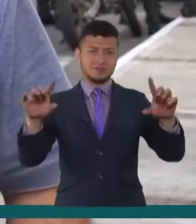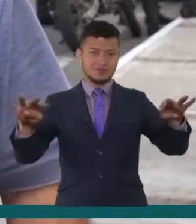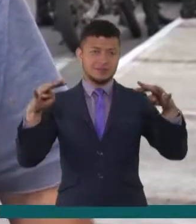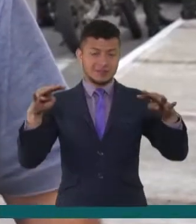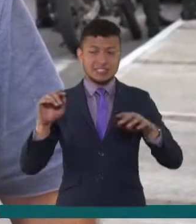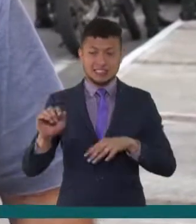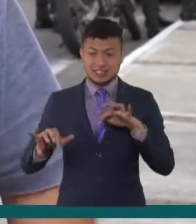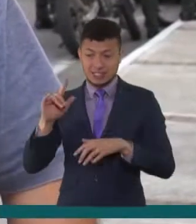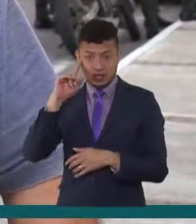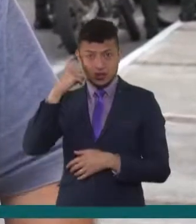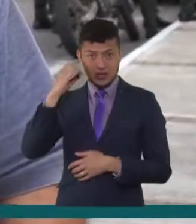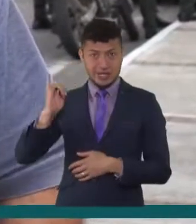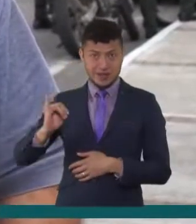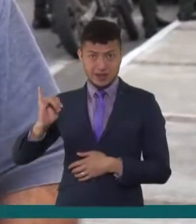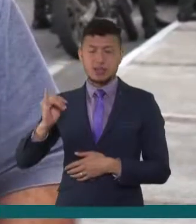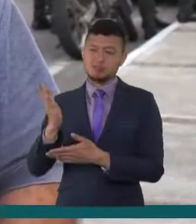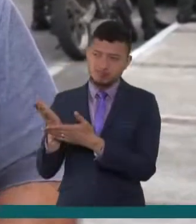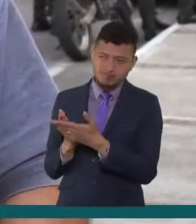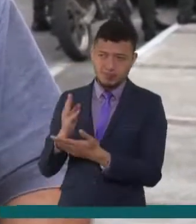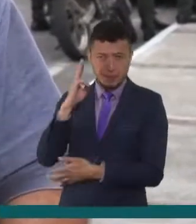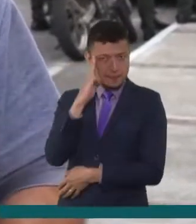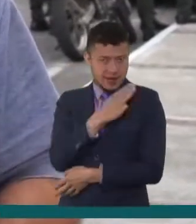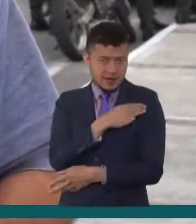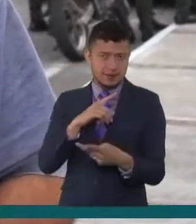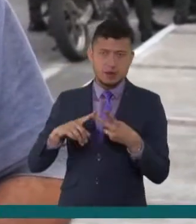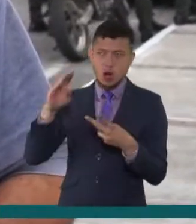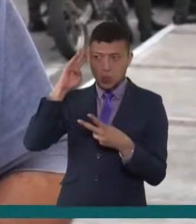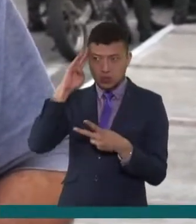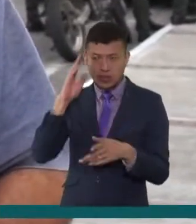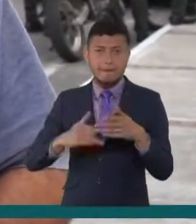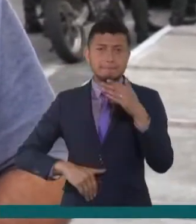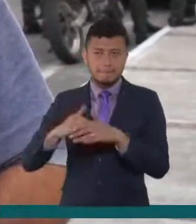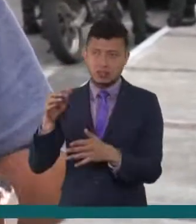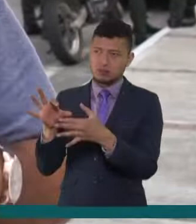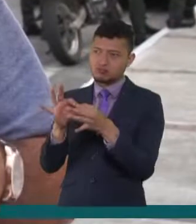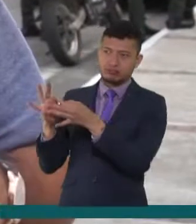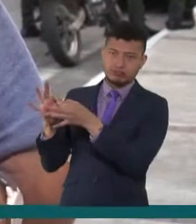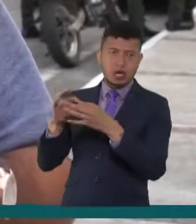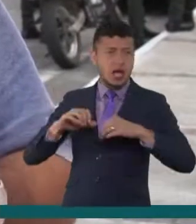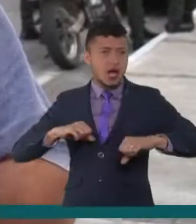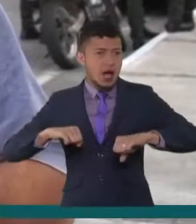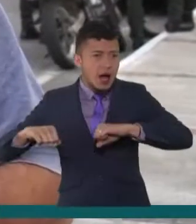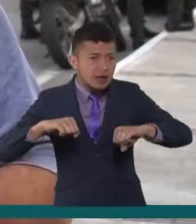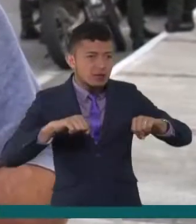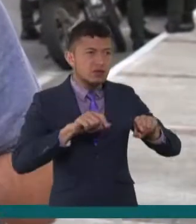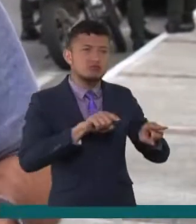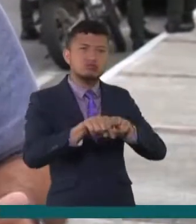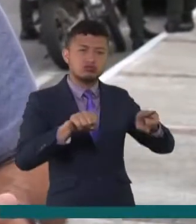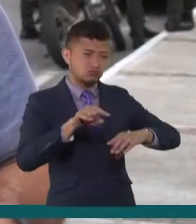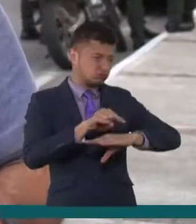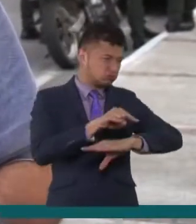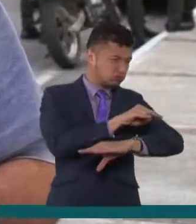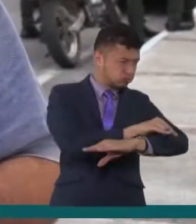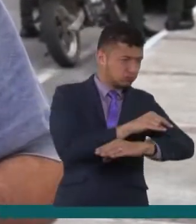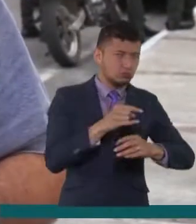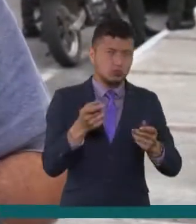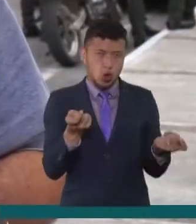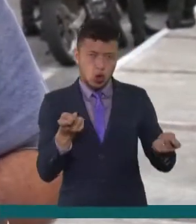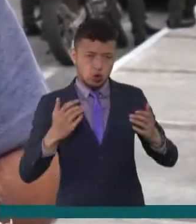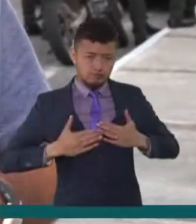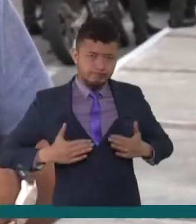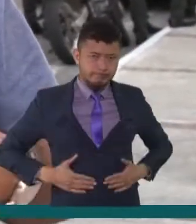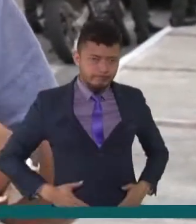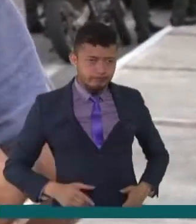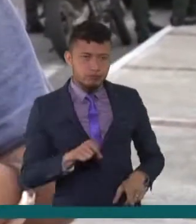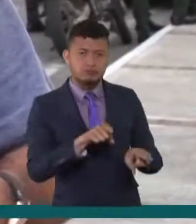Hola Mabel y televidente de la Secretaría de Gobierno de Ibagué solicitó al Ejército y a la Policía iniciar de manera conjunta actividades de registro y control